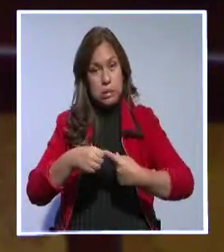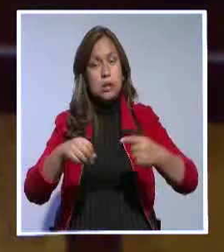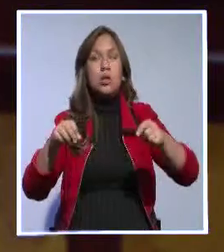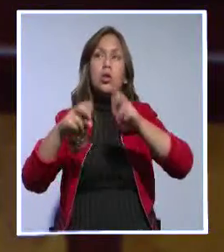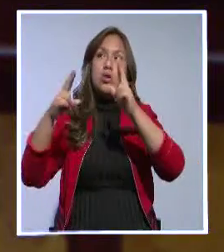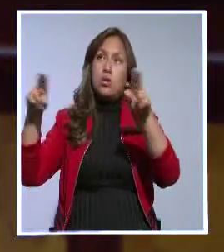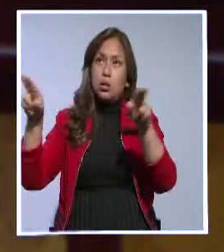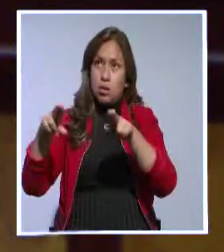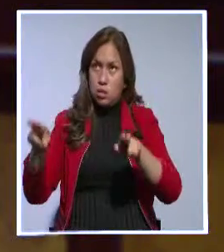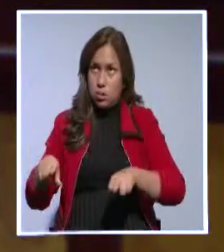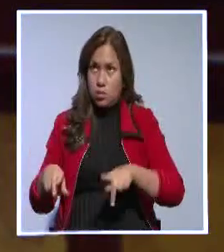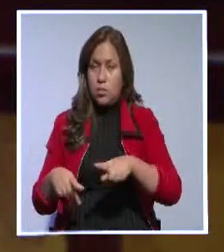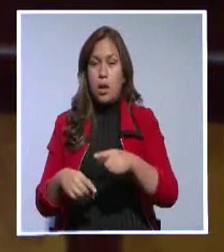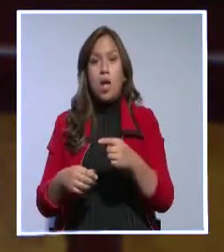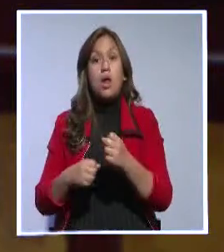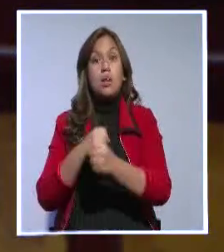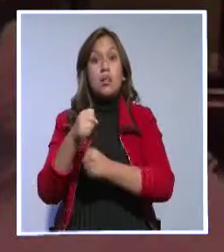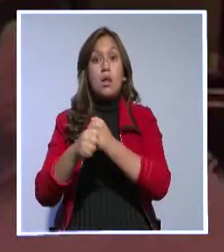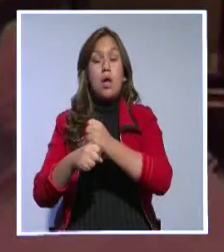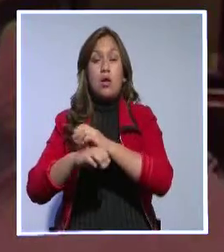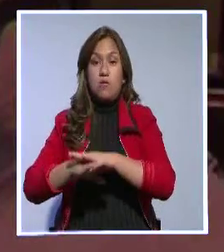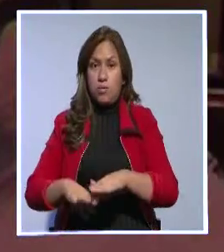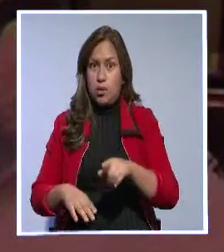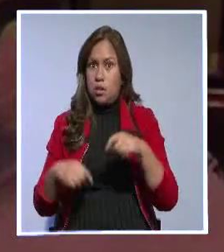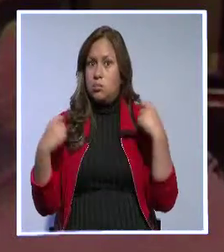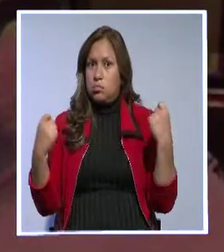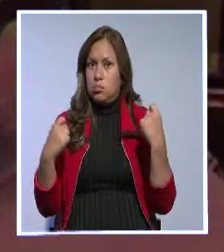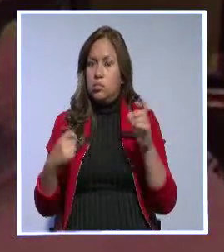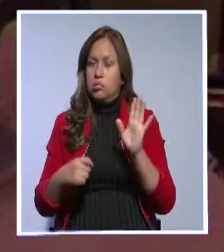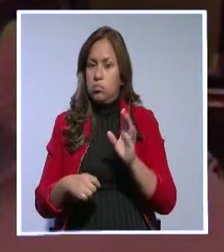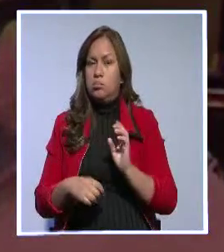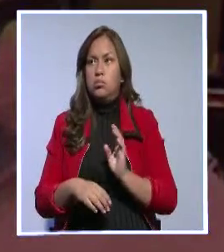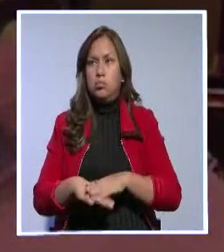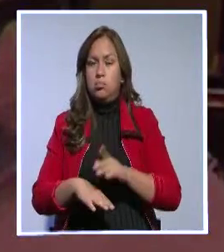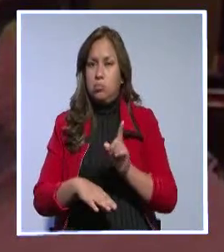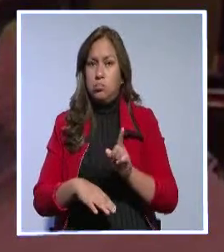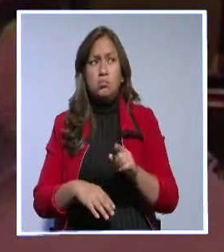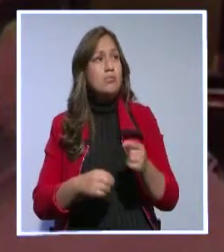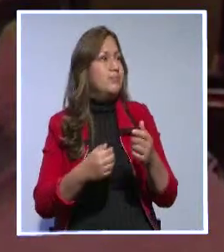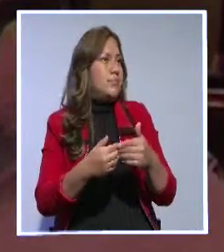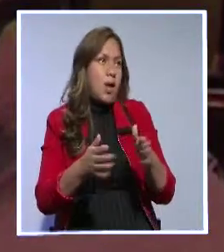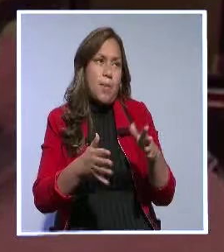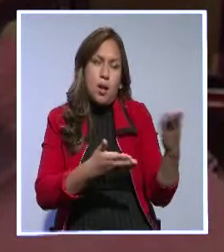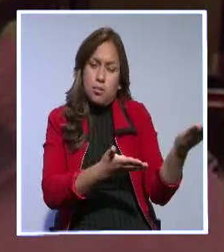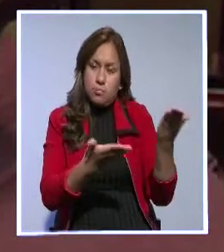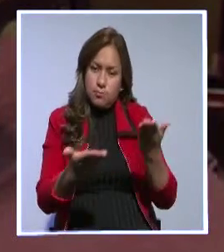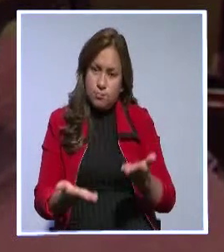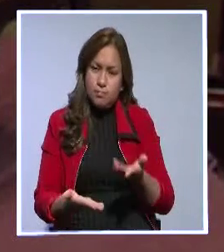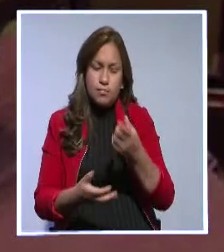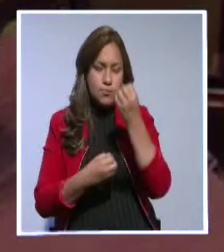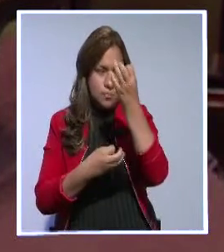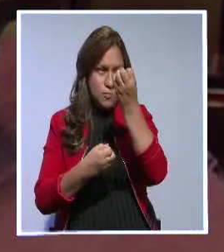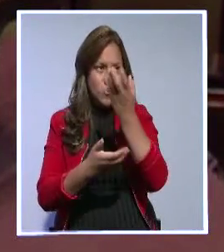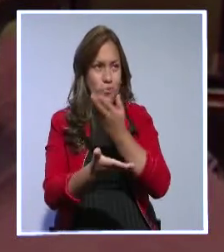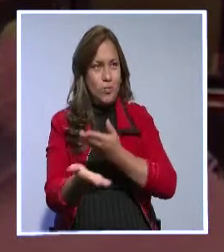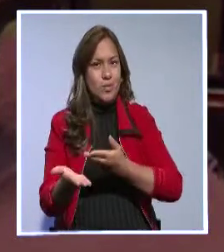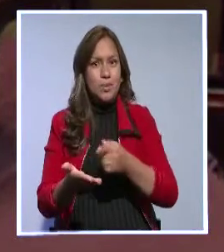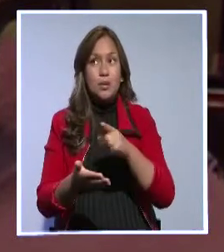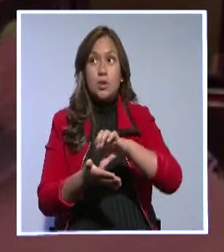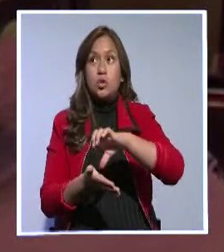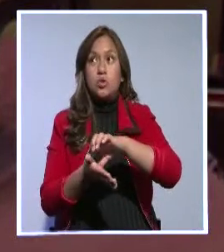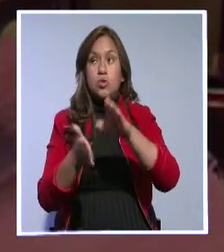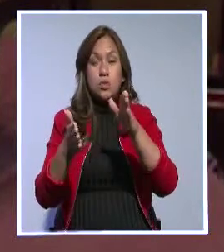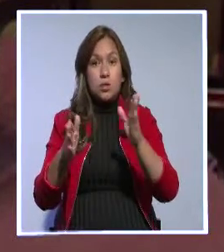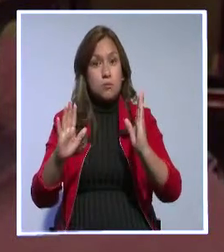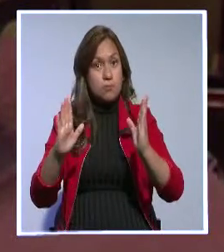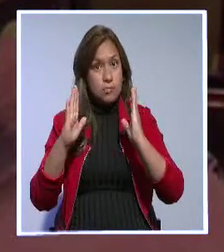a fortalecer sus planes de prevención y respuesta y siempre estas ventanas estarán abiertas que solamente para difundir toda esta información y para que la ciudadanía